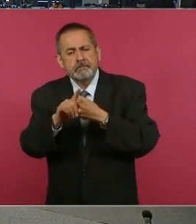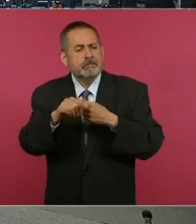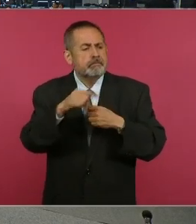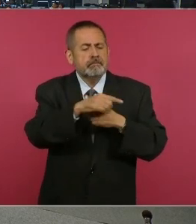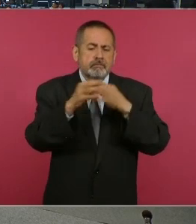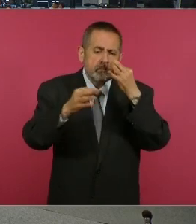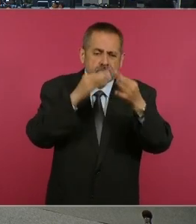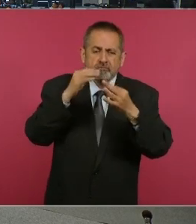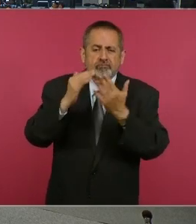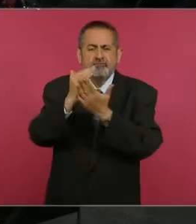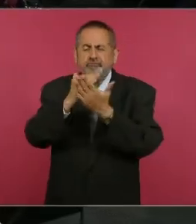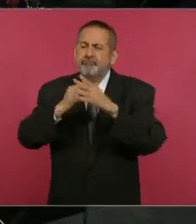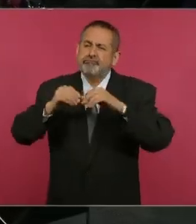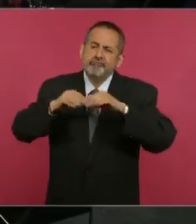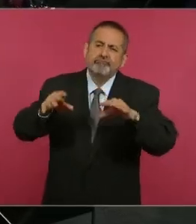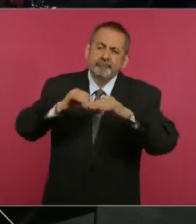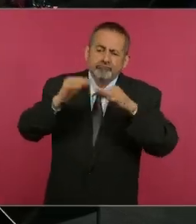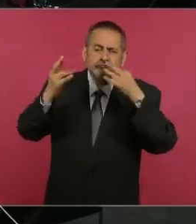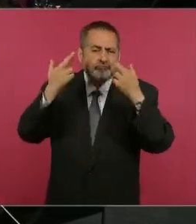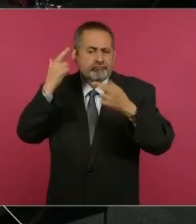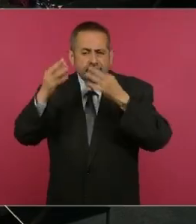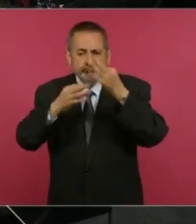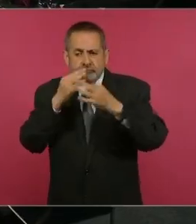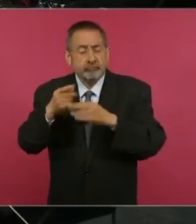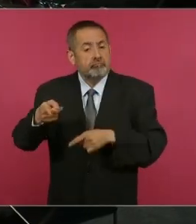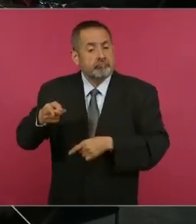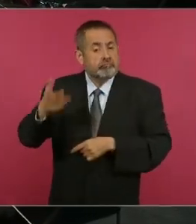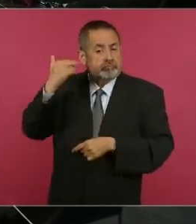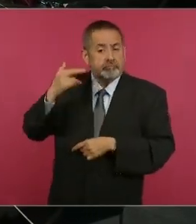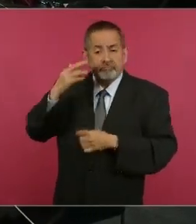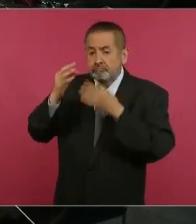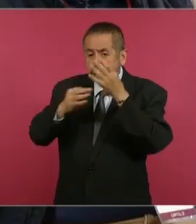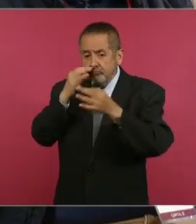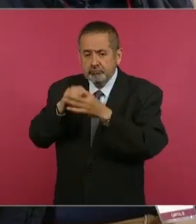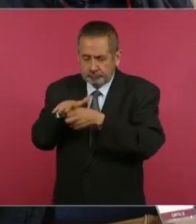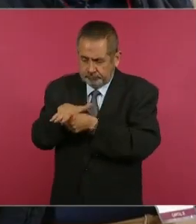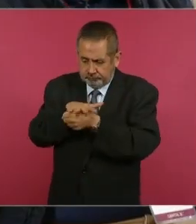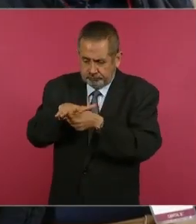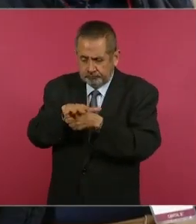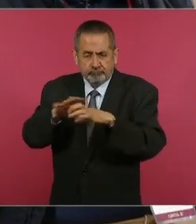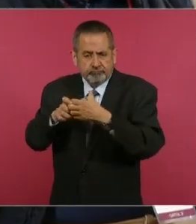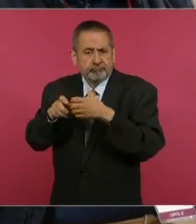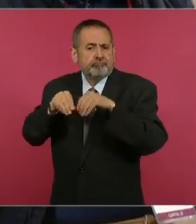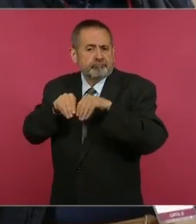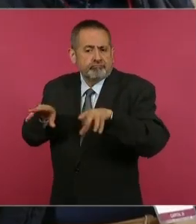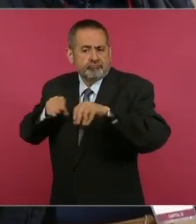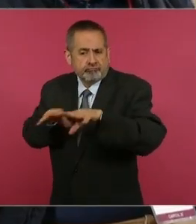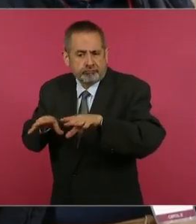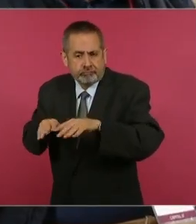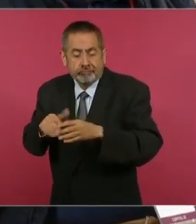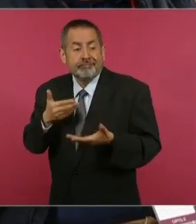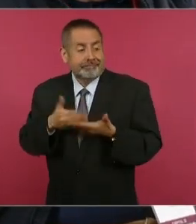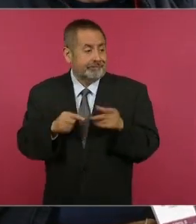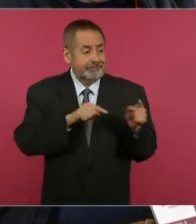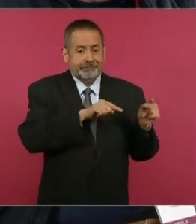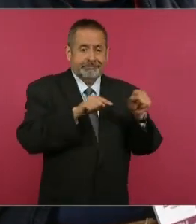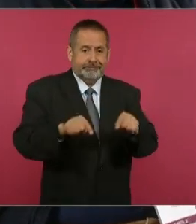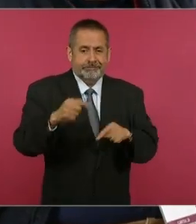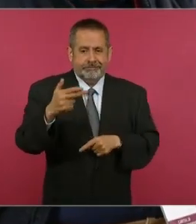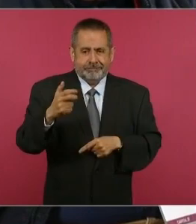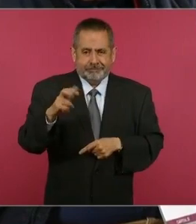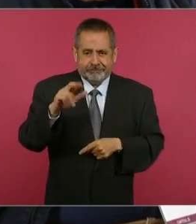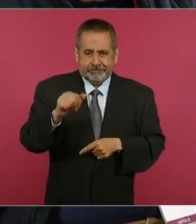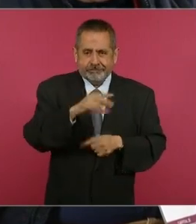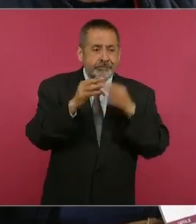programación, presidente, porque la programación que tenían era programación local, y la que está metiendo El Heraldo es